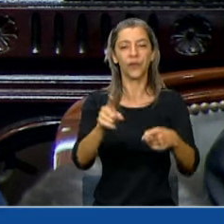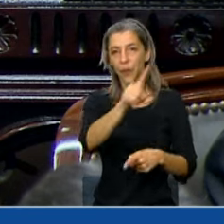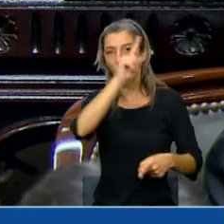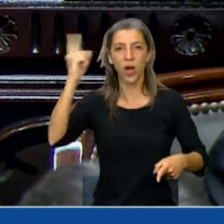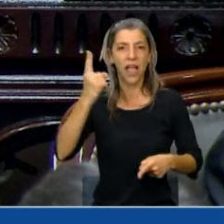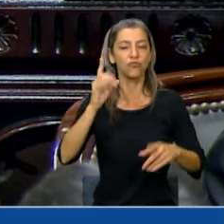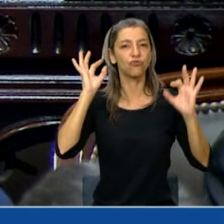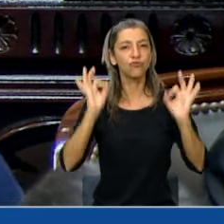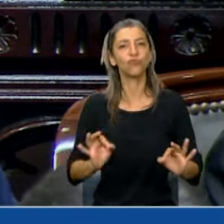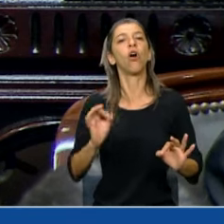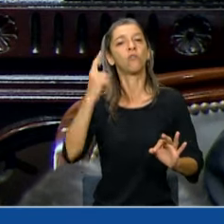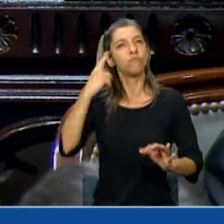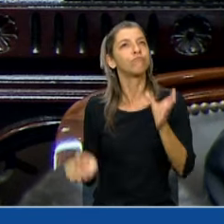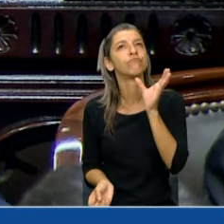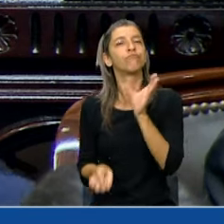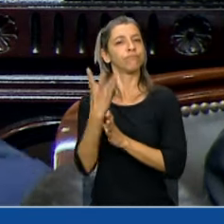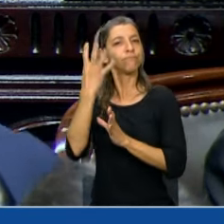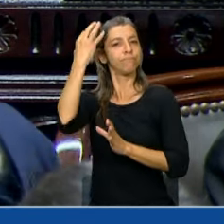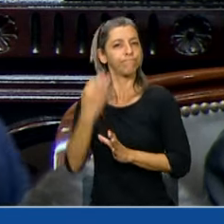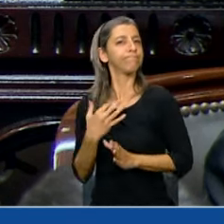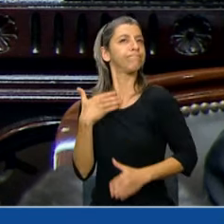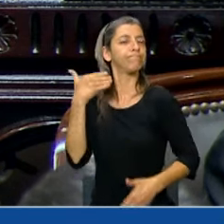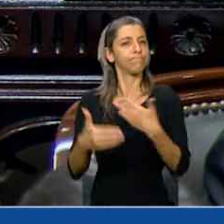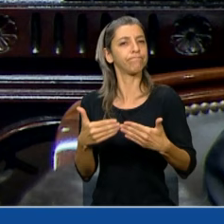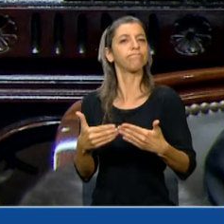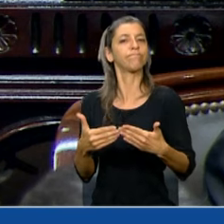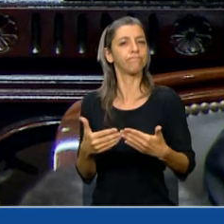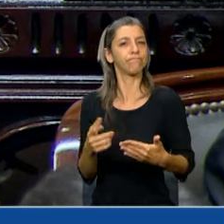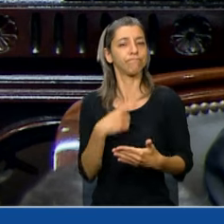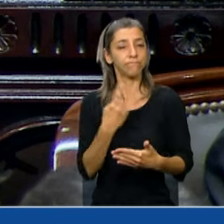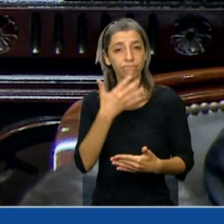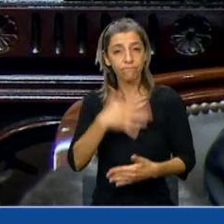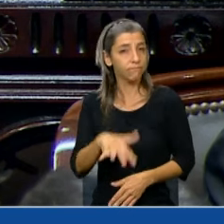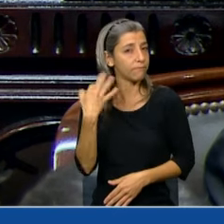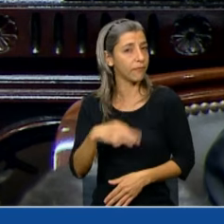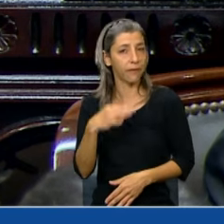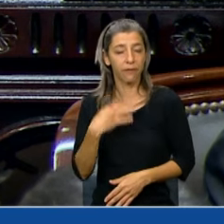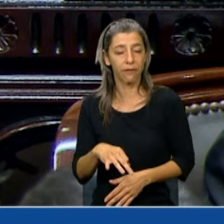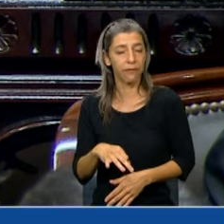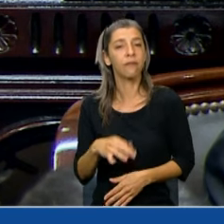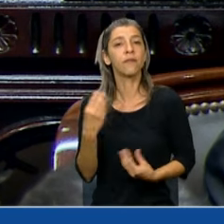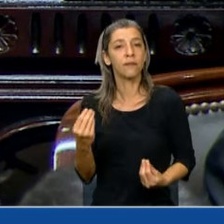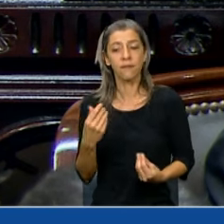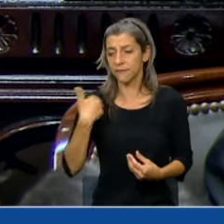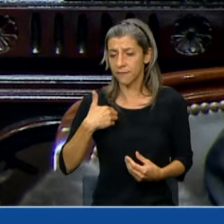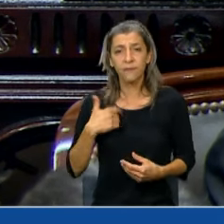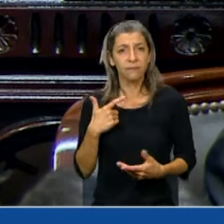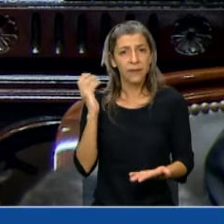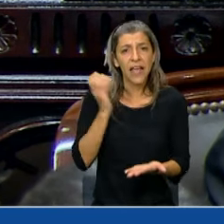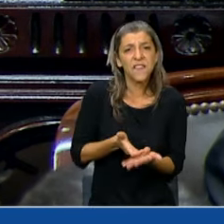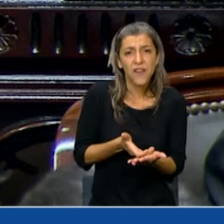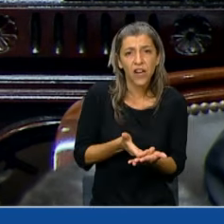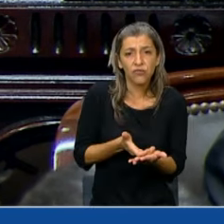innovación y de creatividad y tenemos que entender que Argentina invierte muy poco